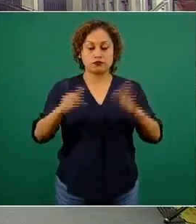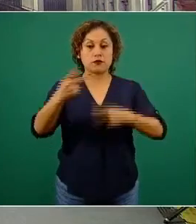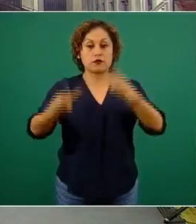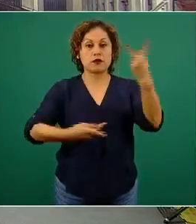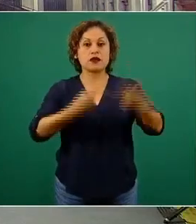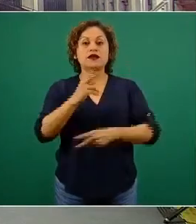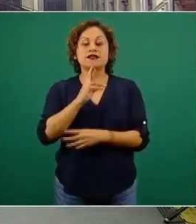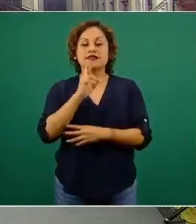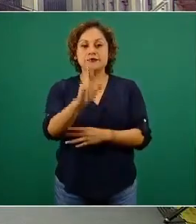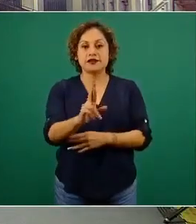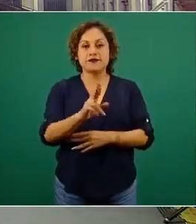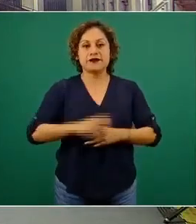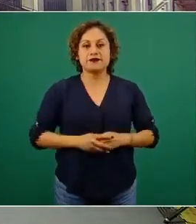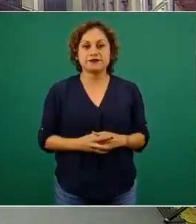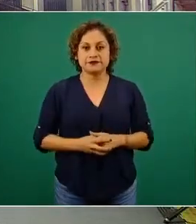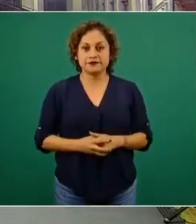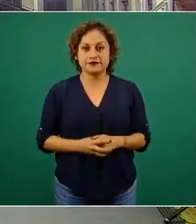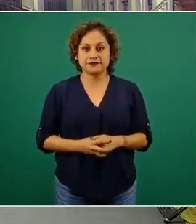Compañero.